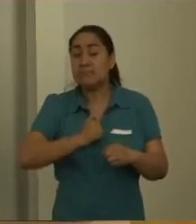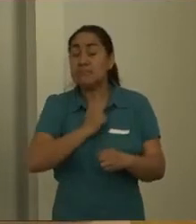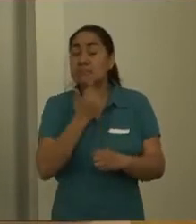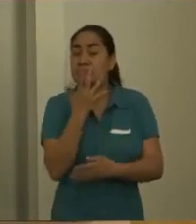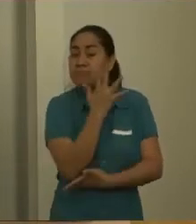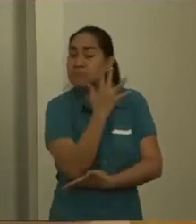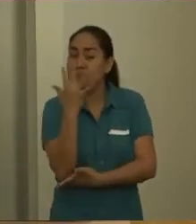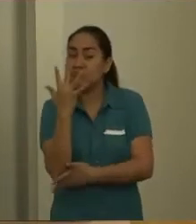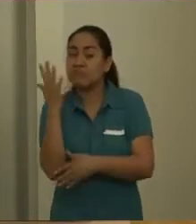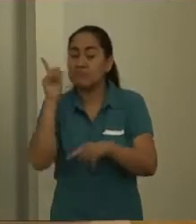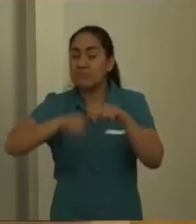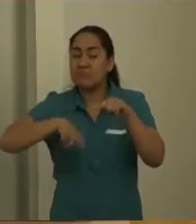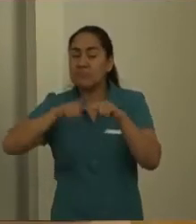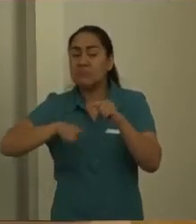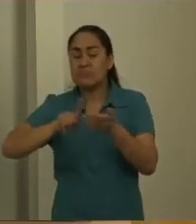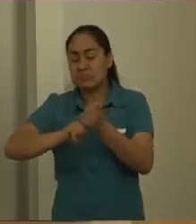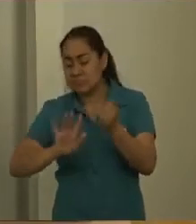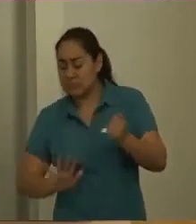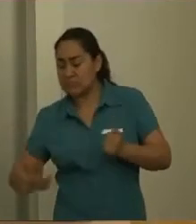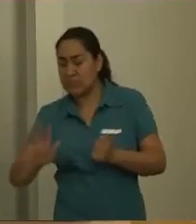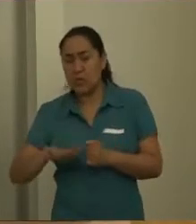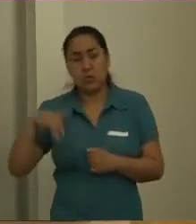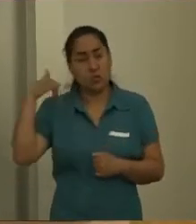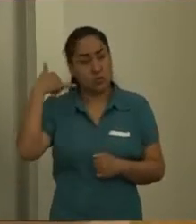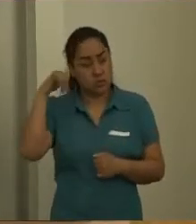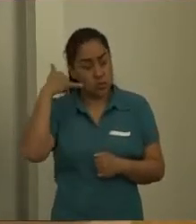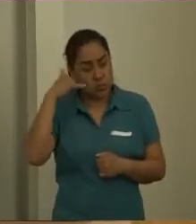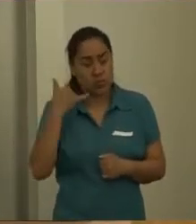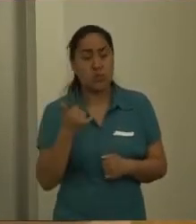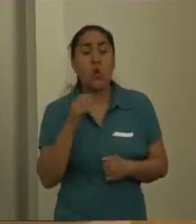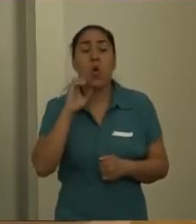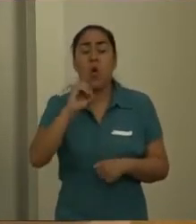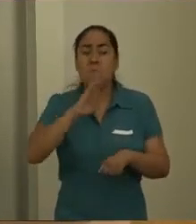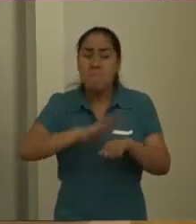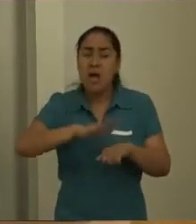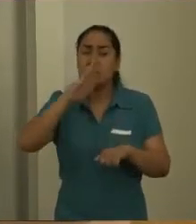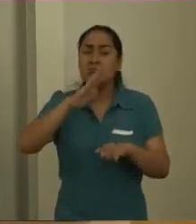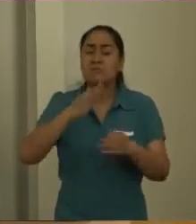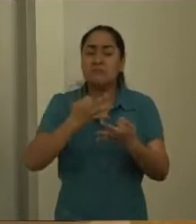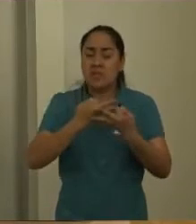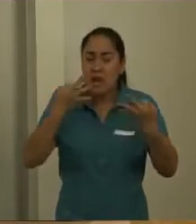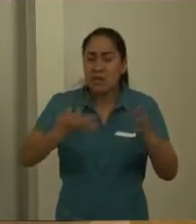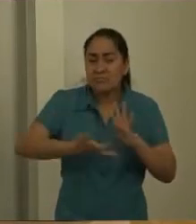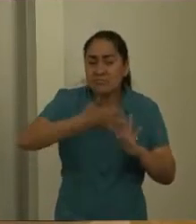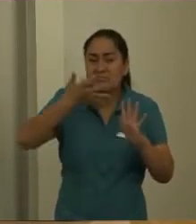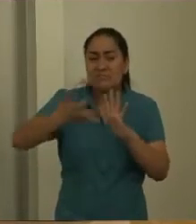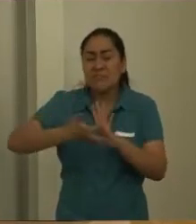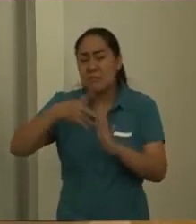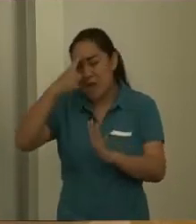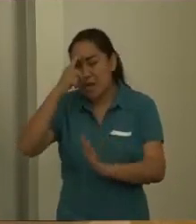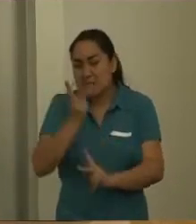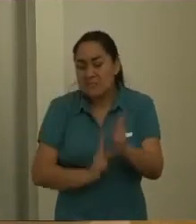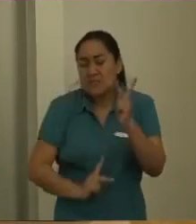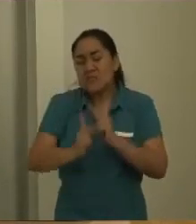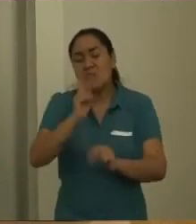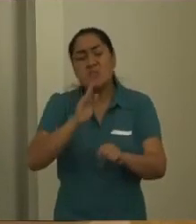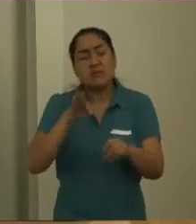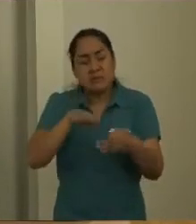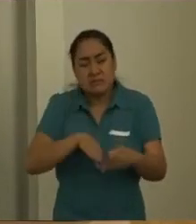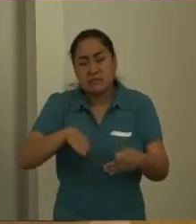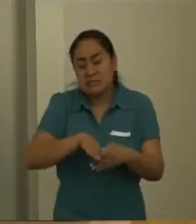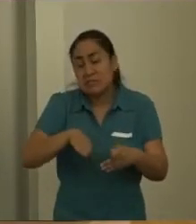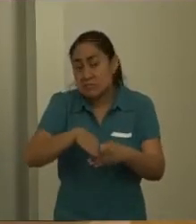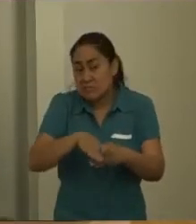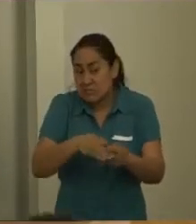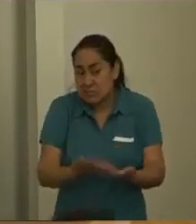península de yucatán sea la explotación de la tierra para monocultivos intensivos como